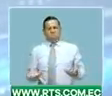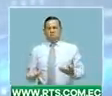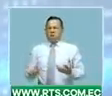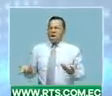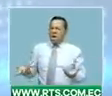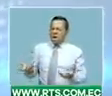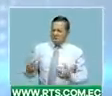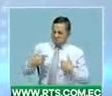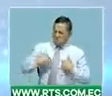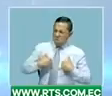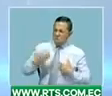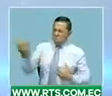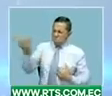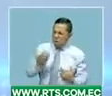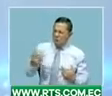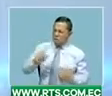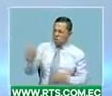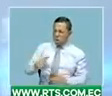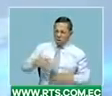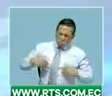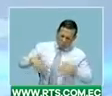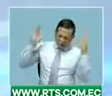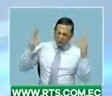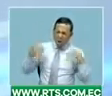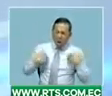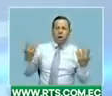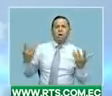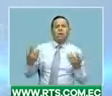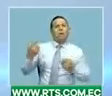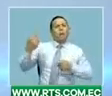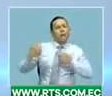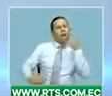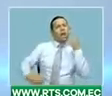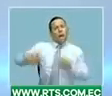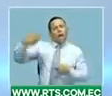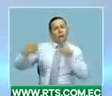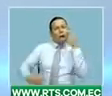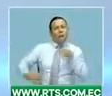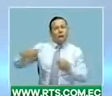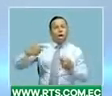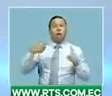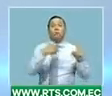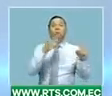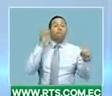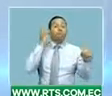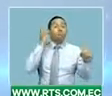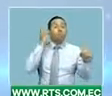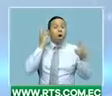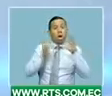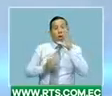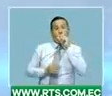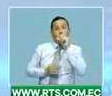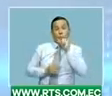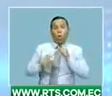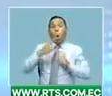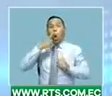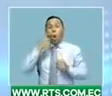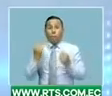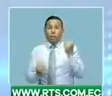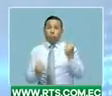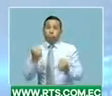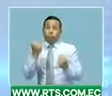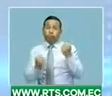tratar. Se trató de un impasse que se genera entre una agente de la ATM y un conductor. En el video que